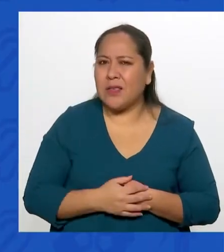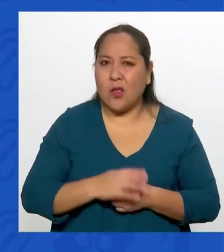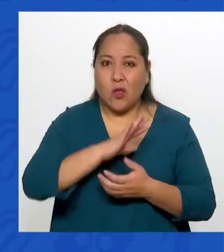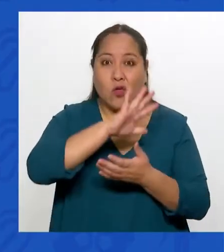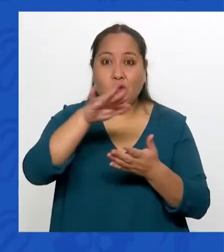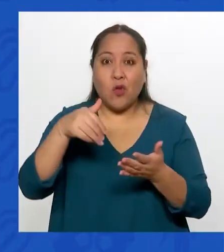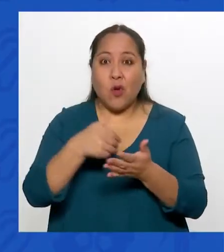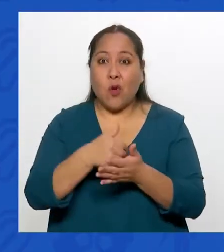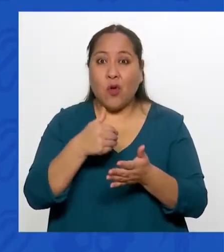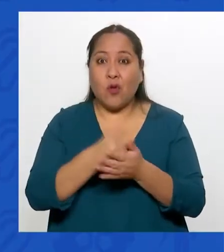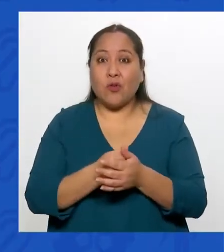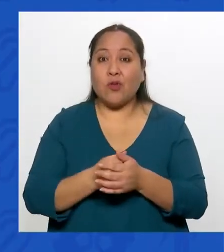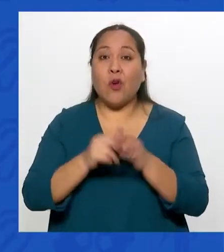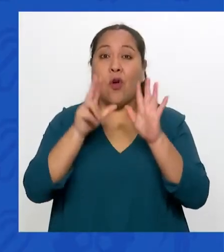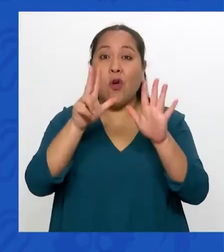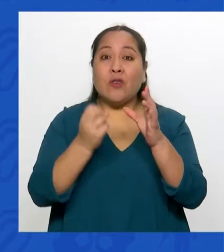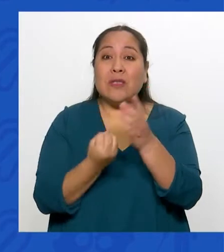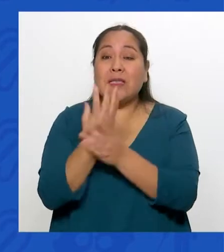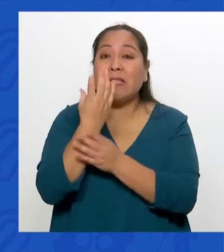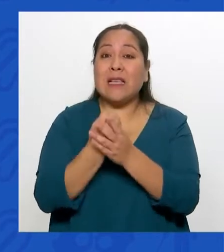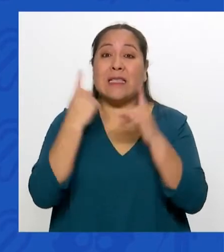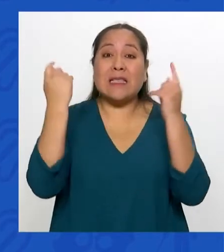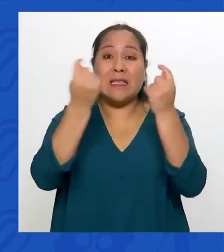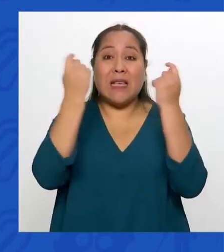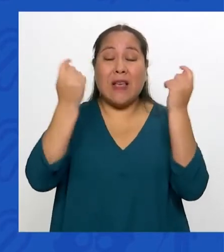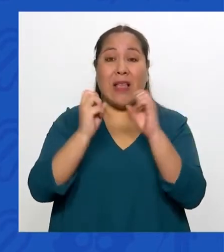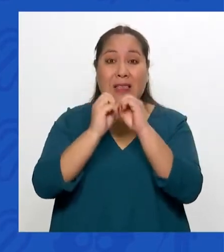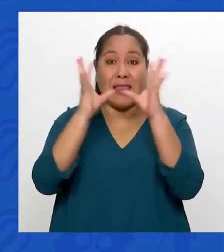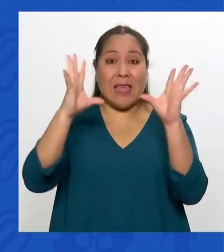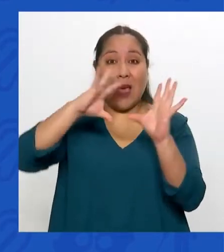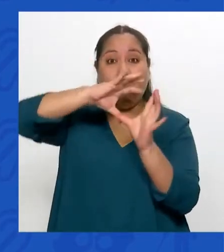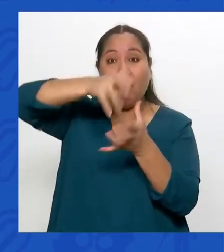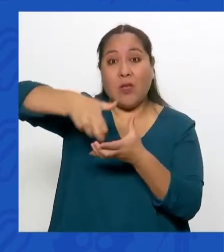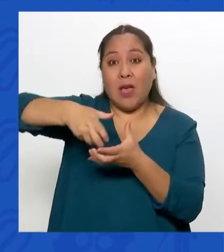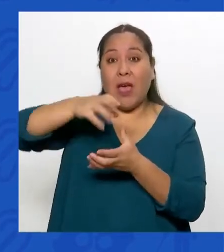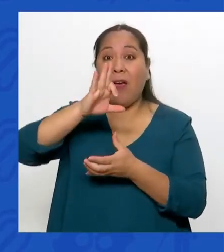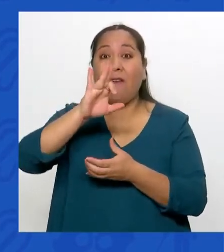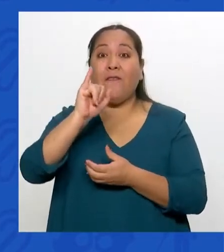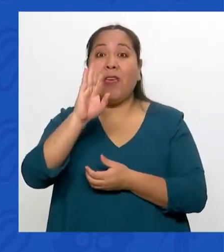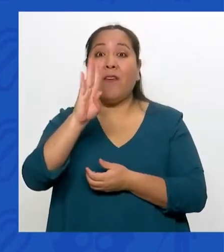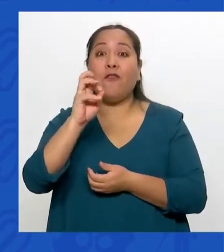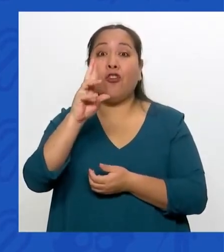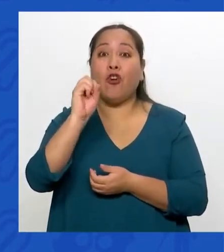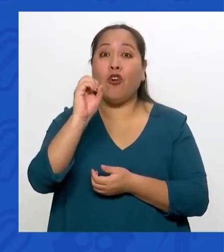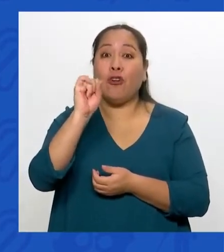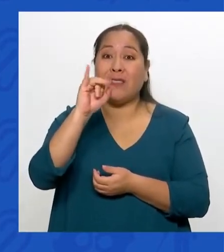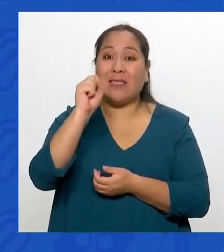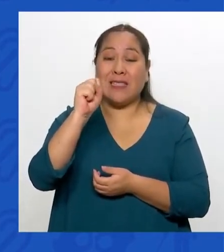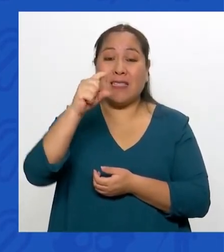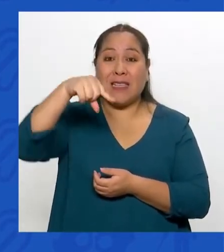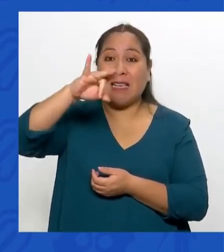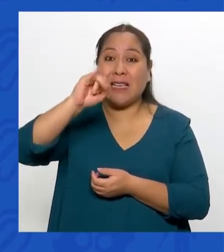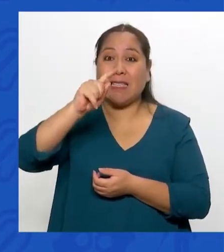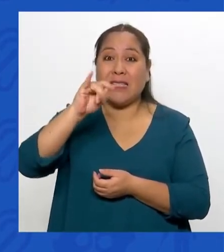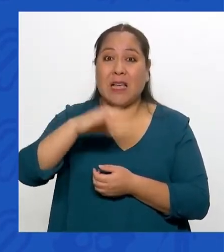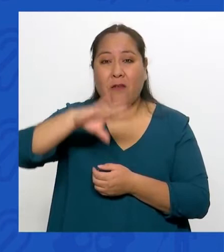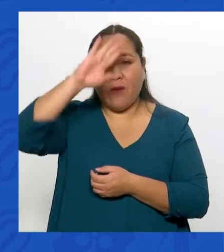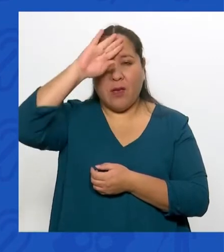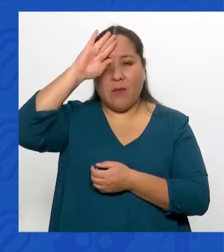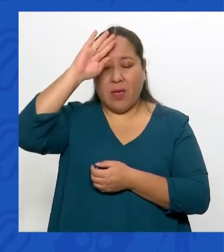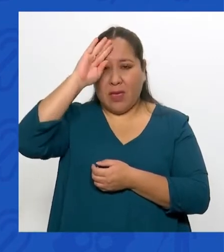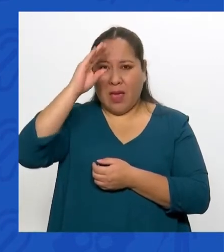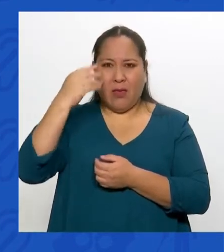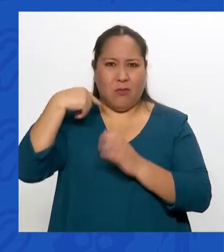¿Sabías que todos los 8 de septiembre se celebra el Día Mundial de la Fibrosis Quística? Una